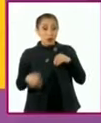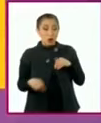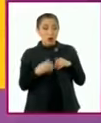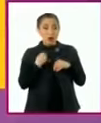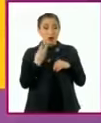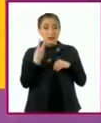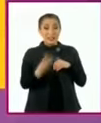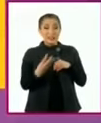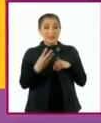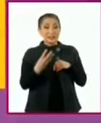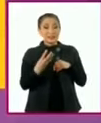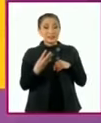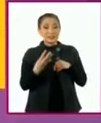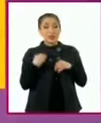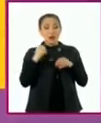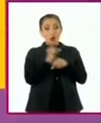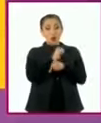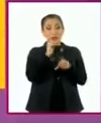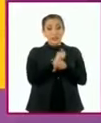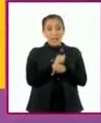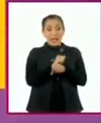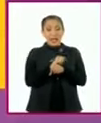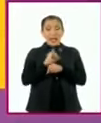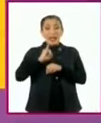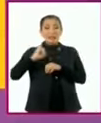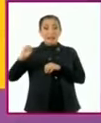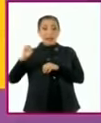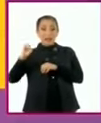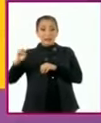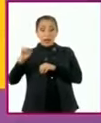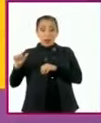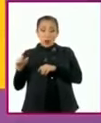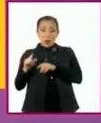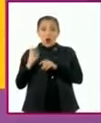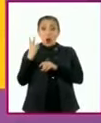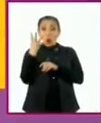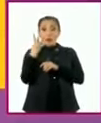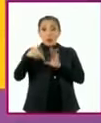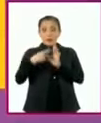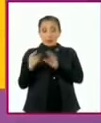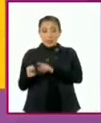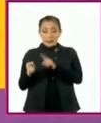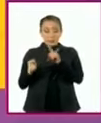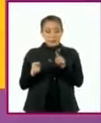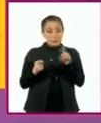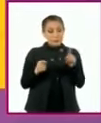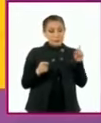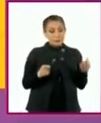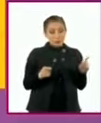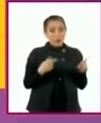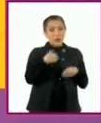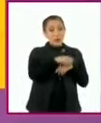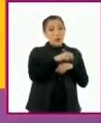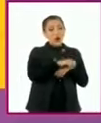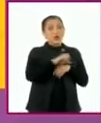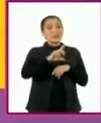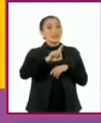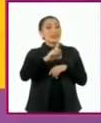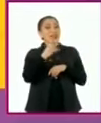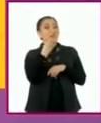móvil. Orientado a la izquierda, el móvil se mueve 4 veces y llega al número 32